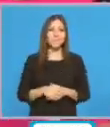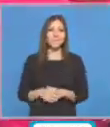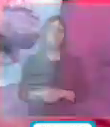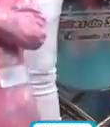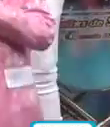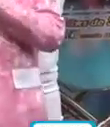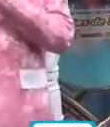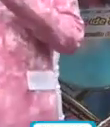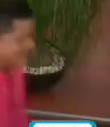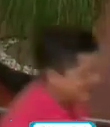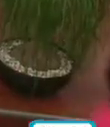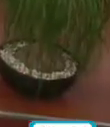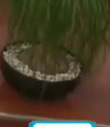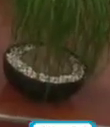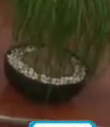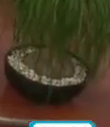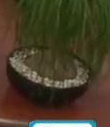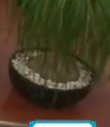¡Vámonos!